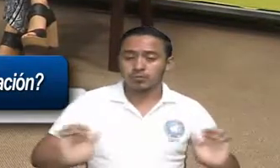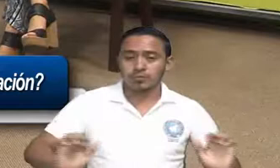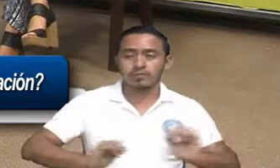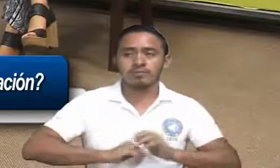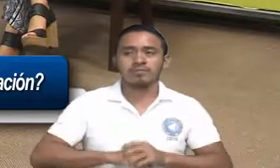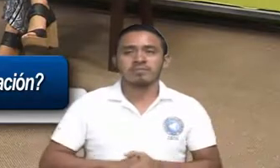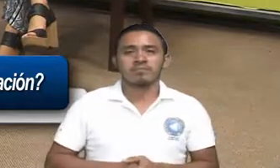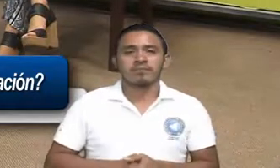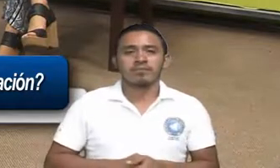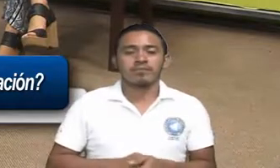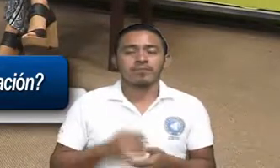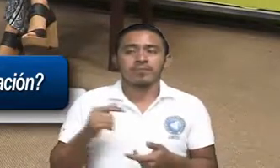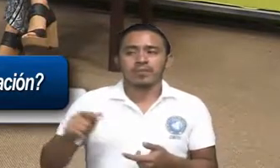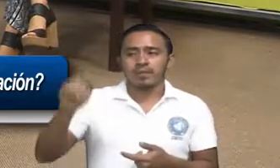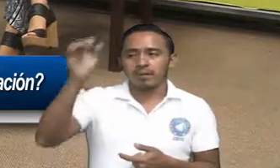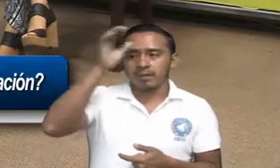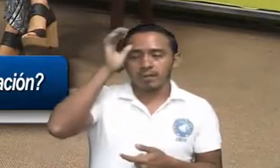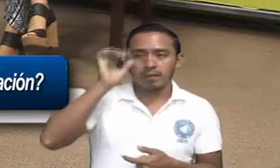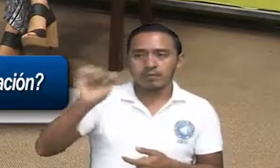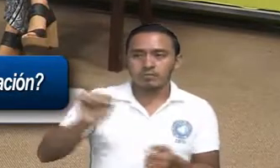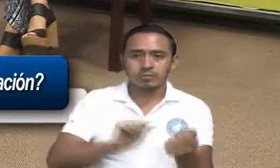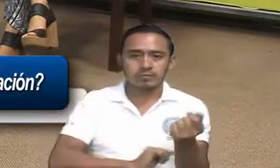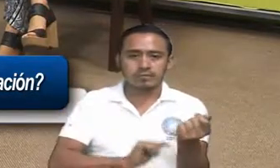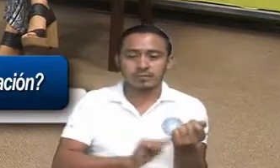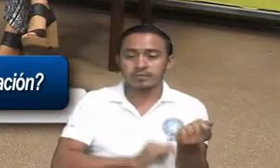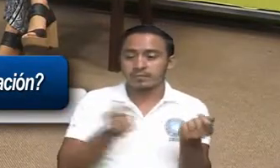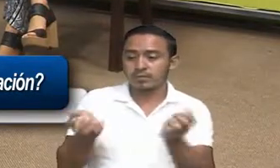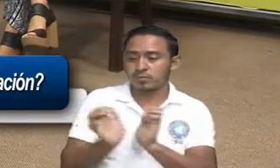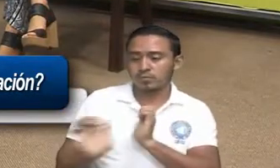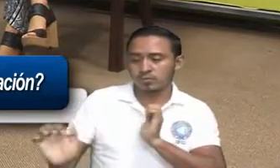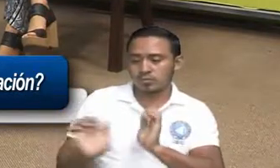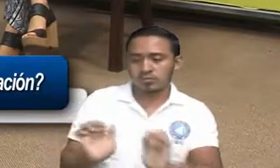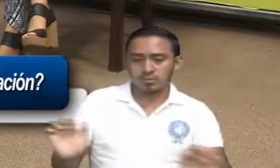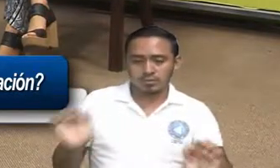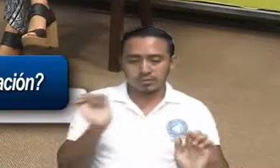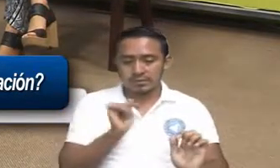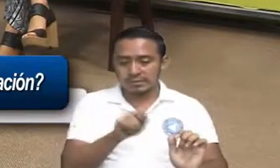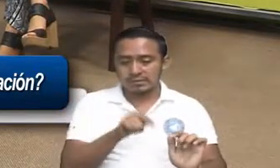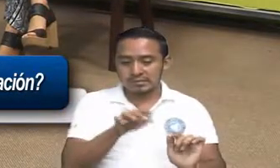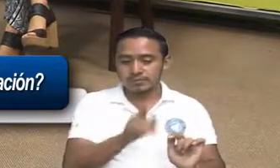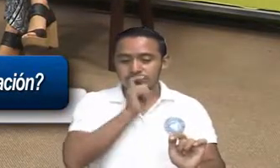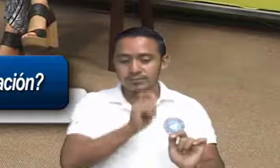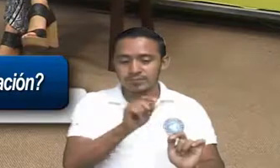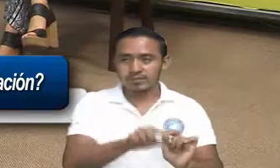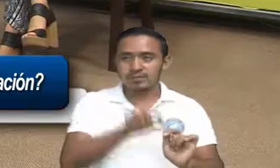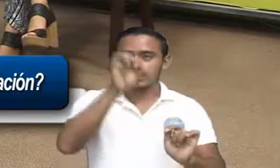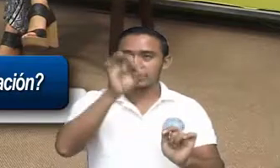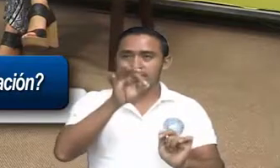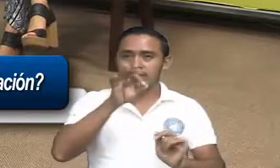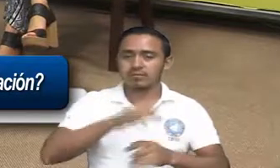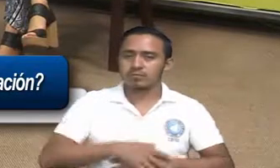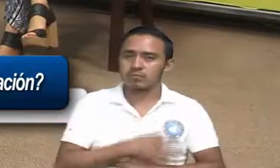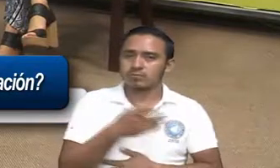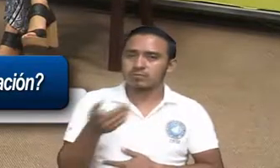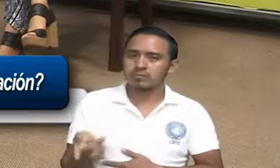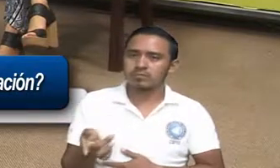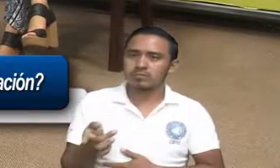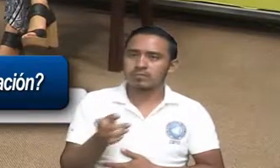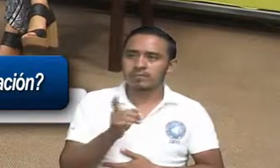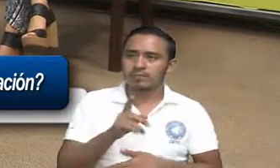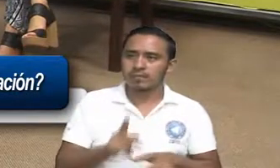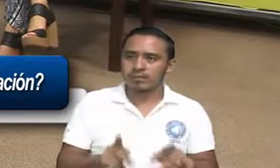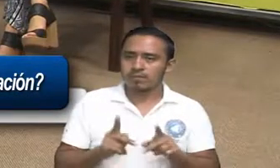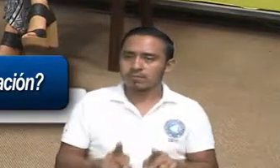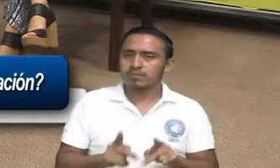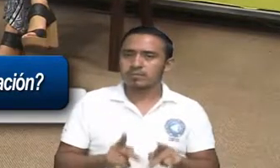por su hermanito porque cree que su papá o su mamá prefiere a él, al otro, es una persona